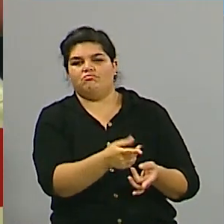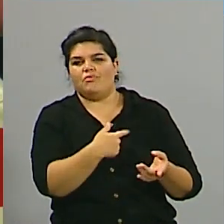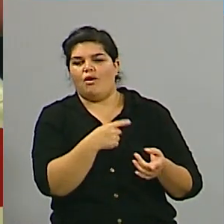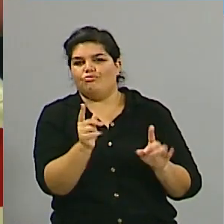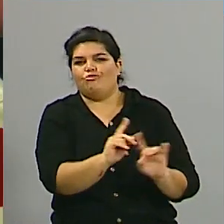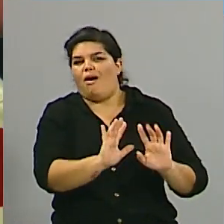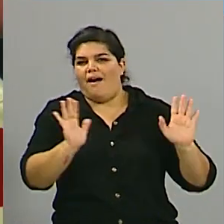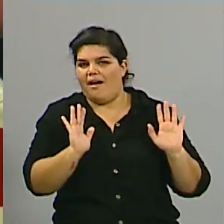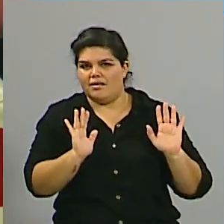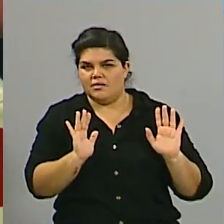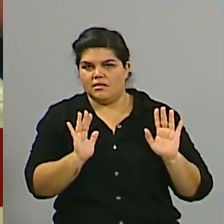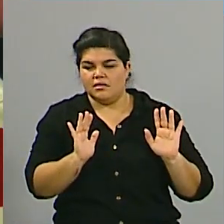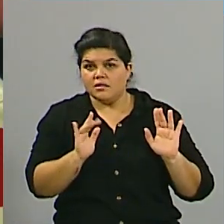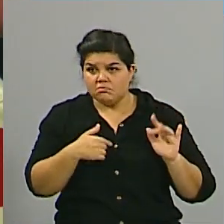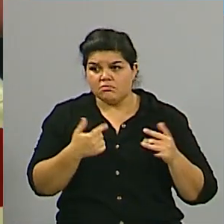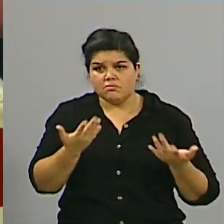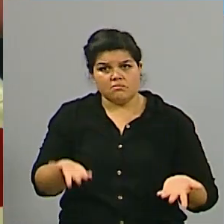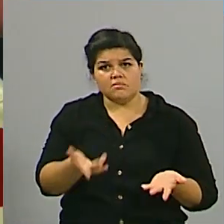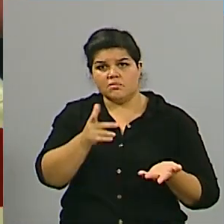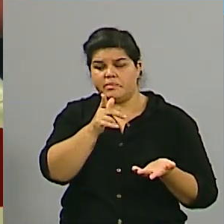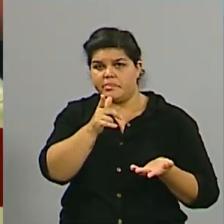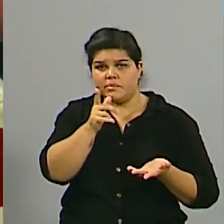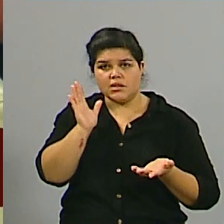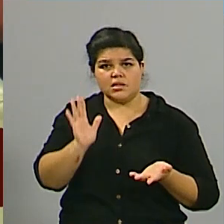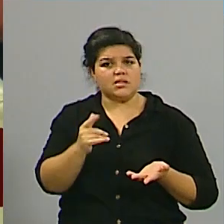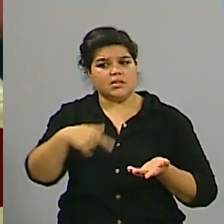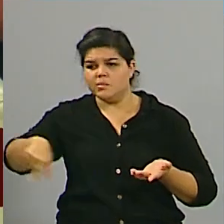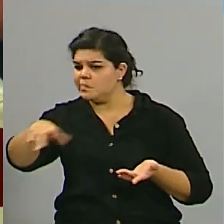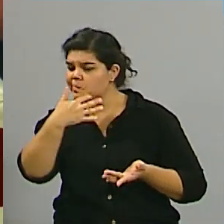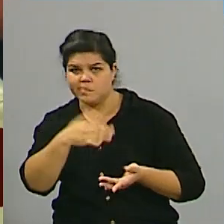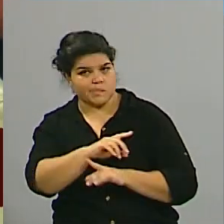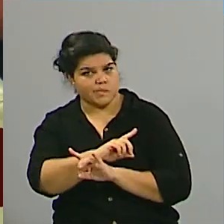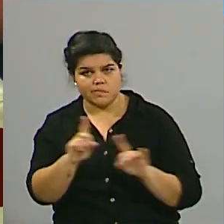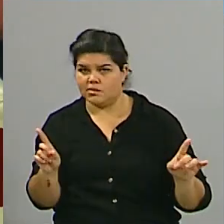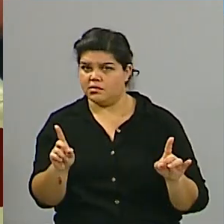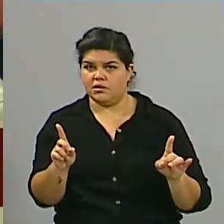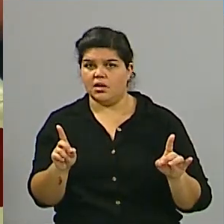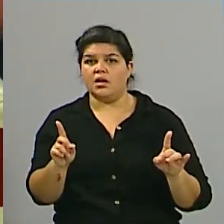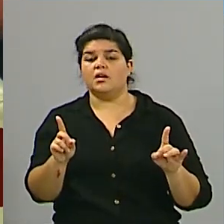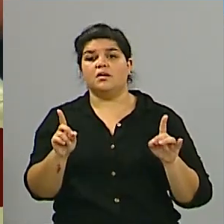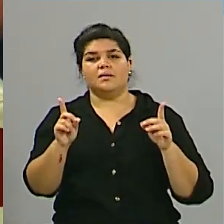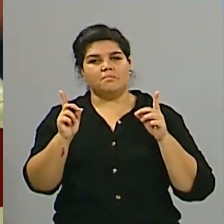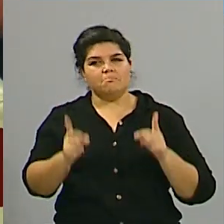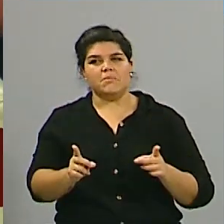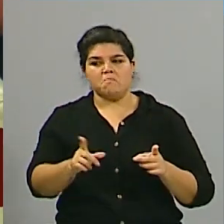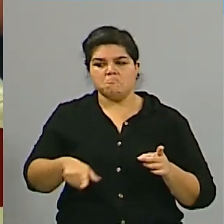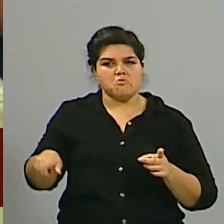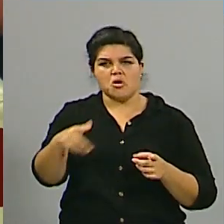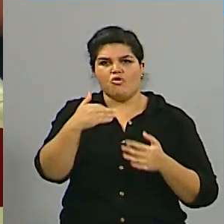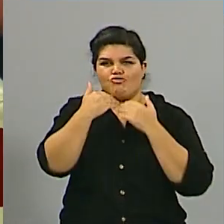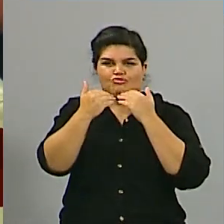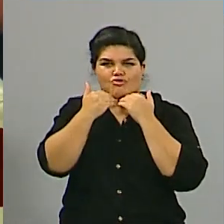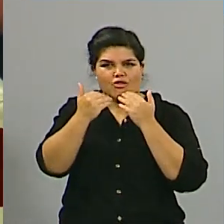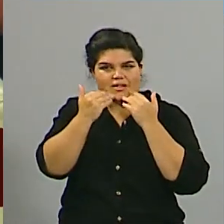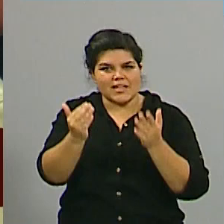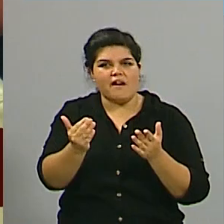digamos, desde esta gestión de gobierno actual. Yo puedo hablar precisamente, digamos, ¿no? Y con mucho mayor conocimiento de causa de lo que es